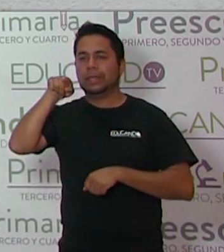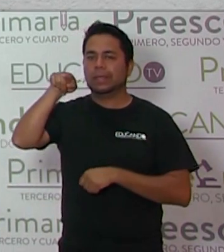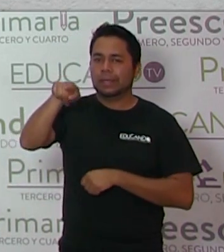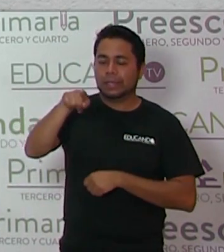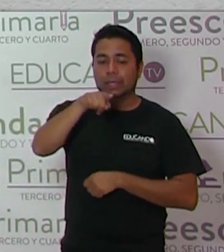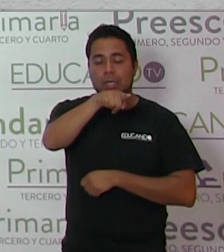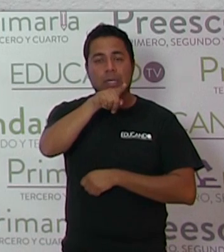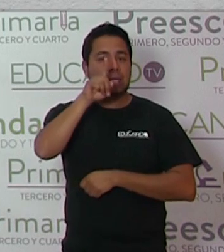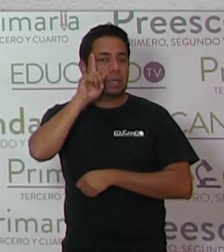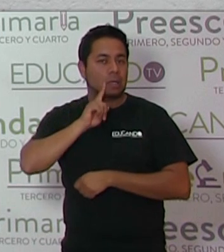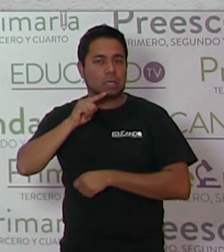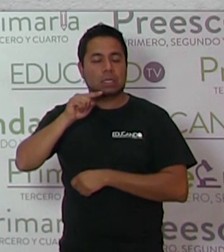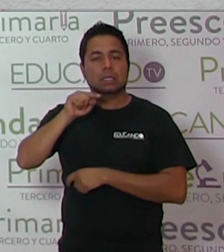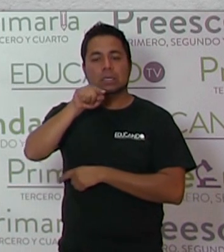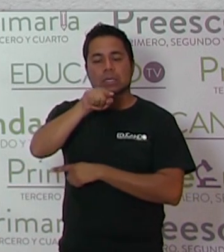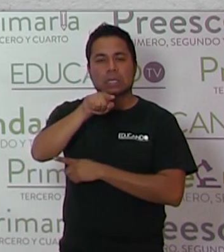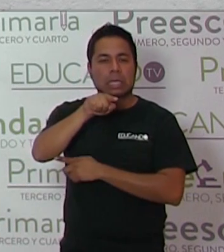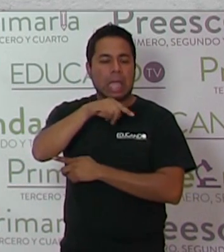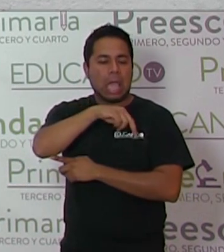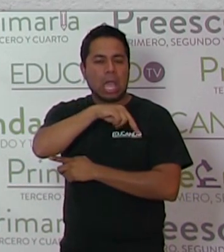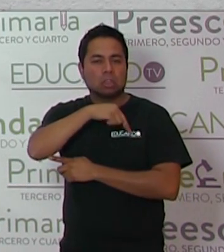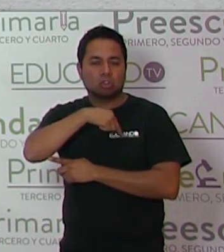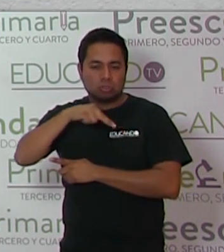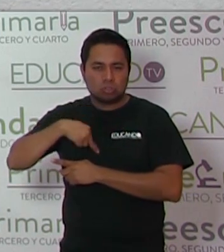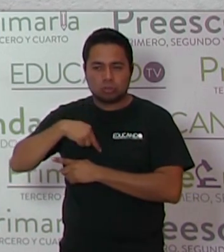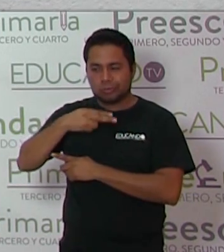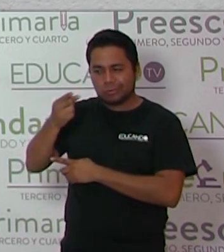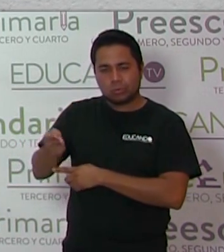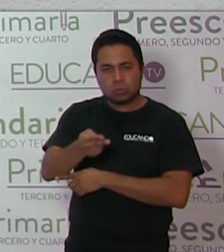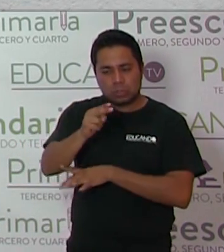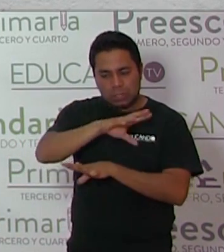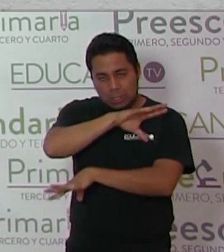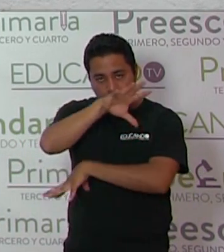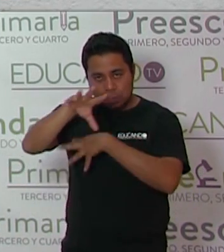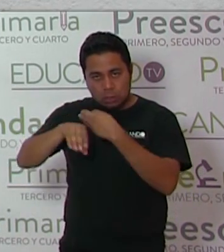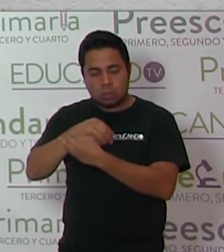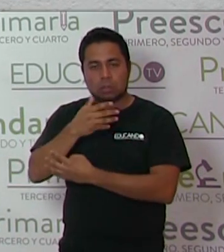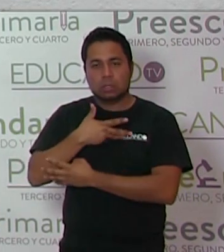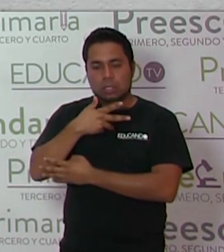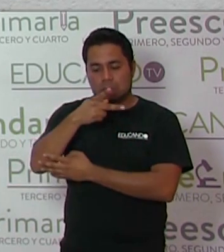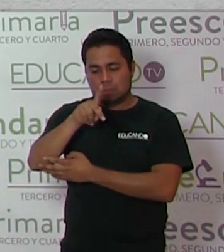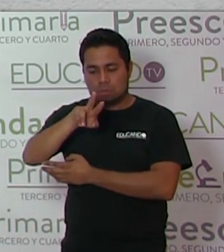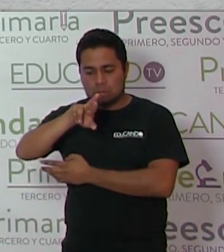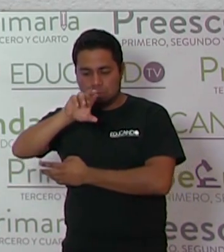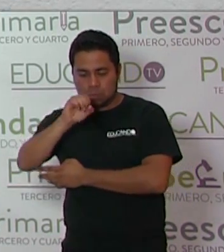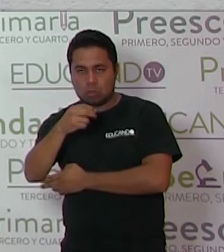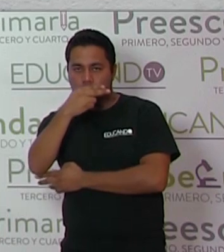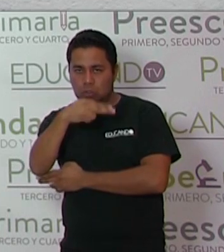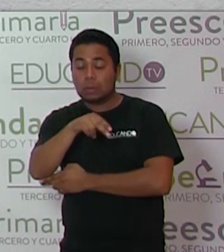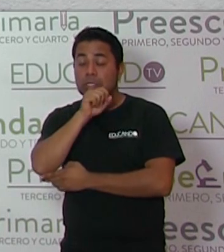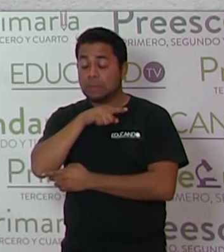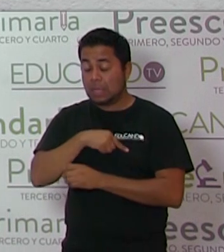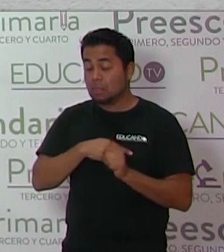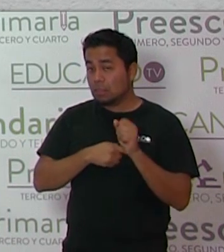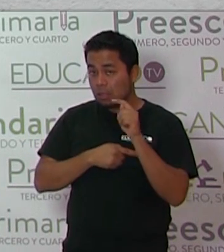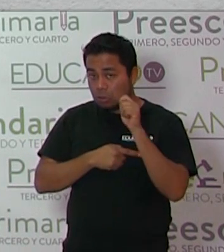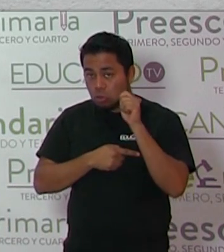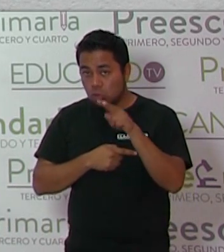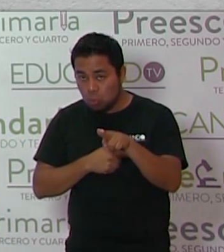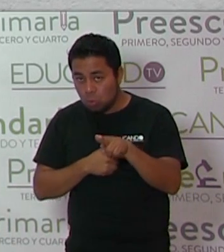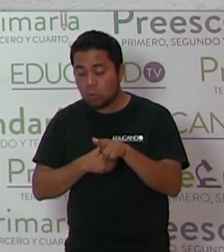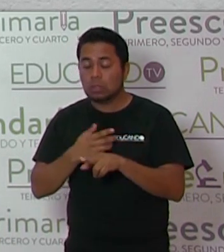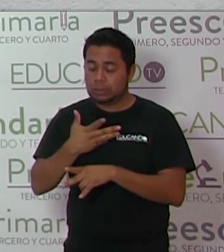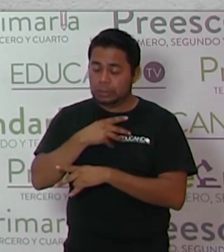él, ella, ellos, nosotros, ustedes, todos estos son pronombres personales. También tú es un